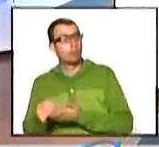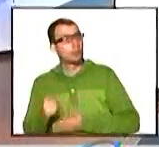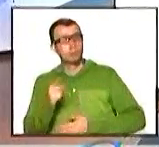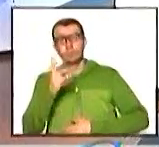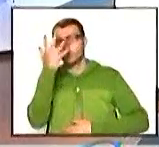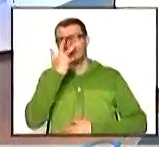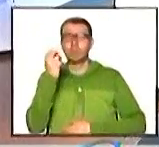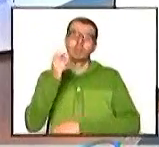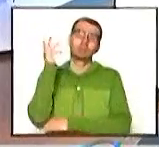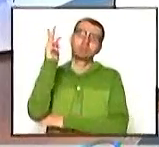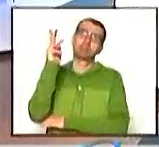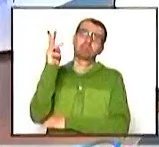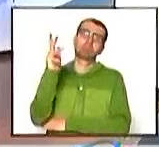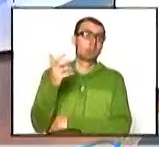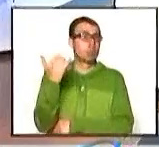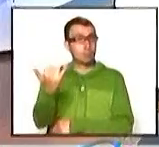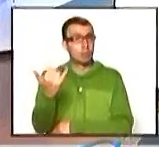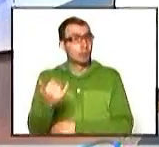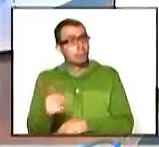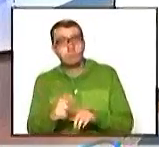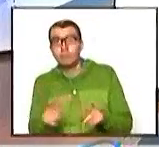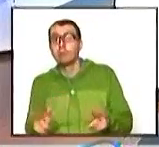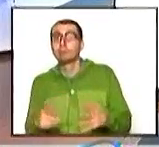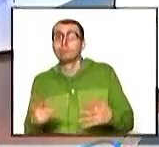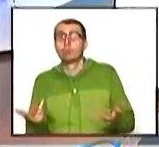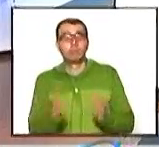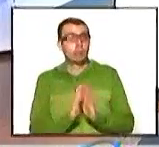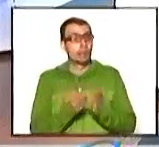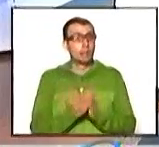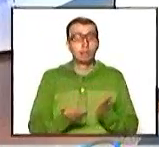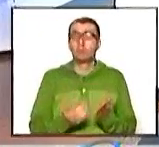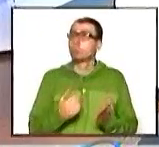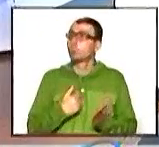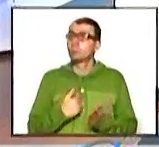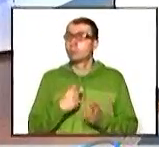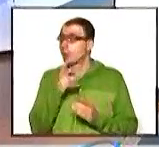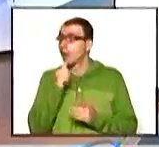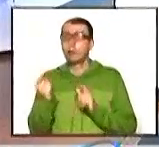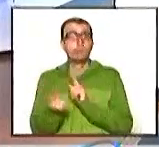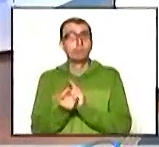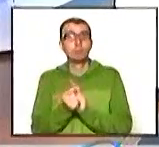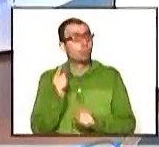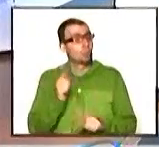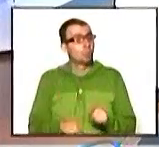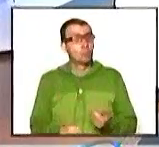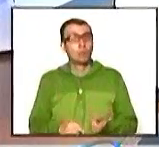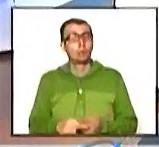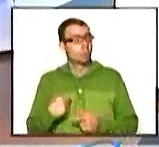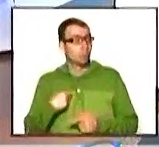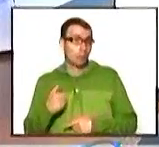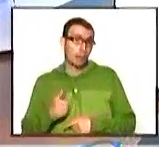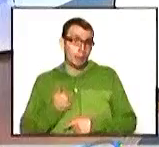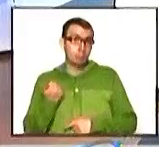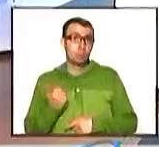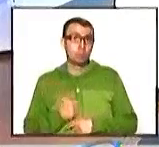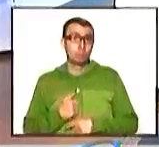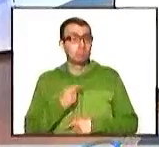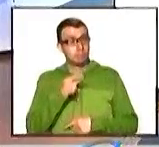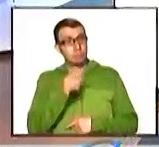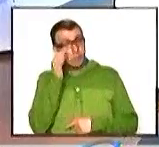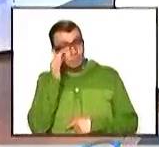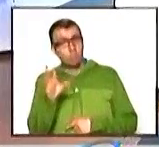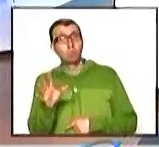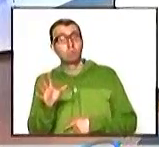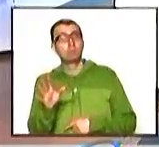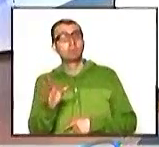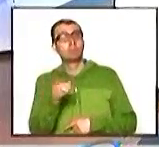tan linda que nos dio, pero yo no sé si a todo el mundo le ha pasado lo mismo que a mí, que no me he podido conseguir los libros. Entonces, estoy aprovechando para que,